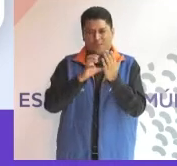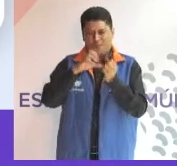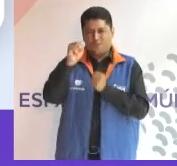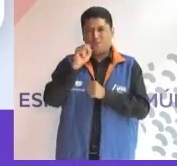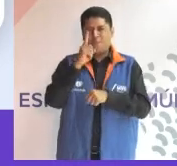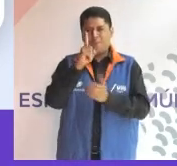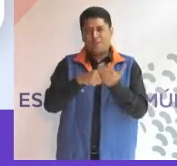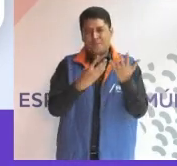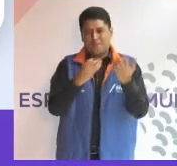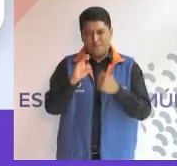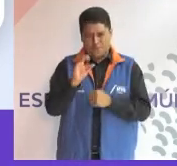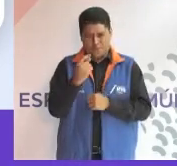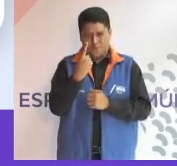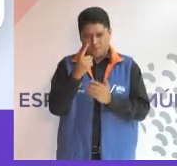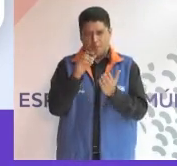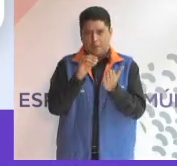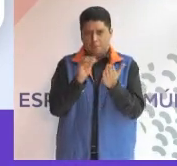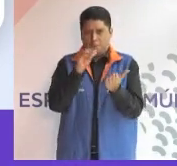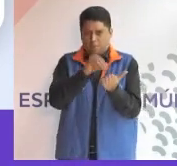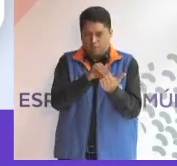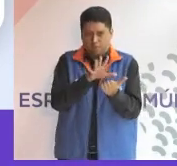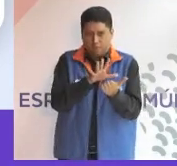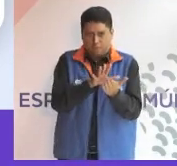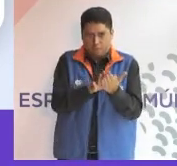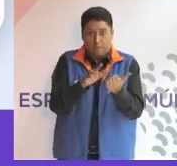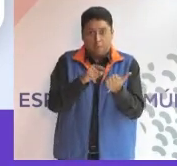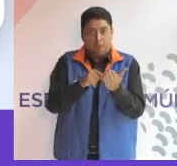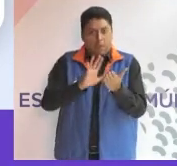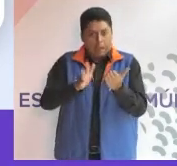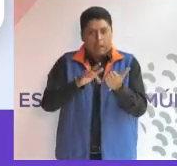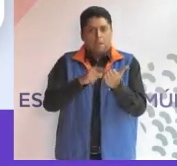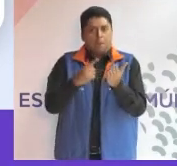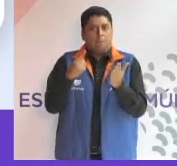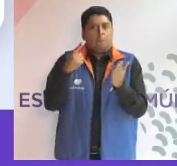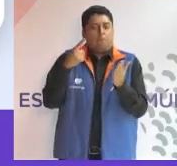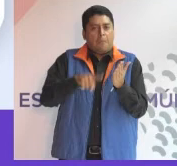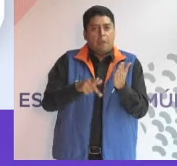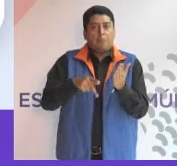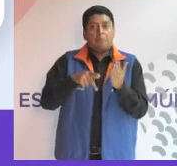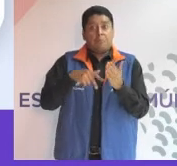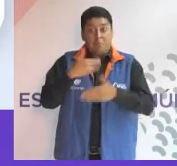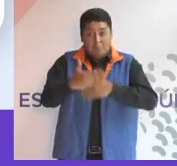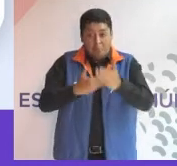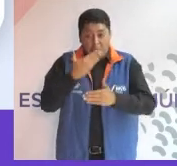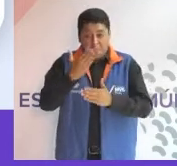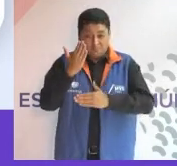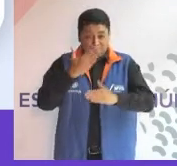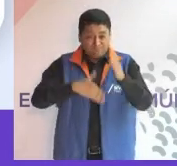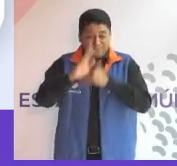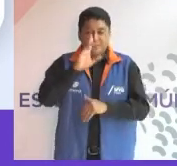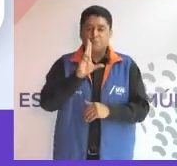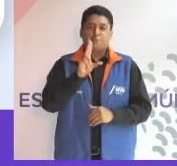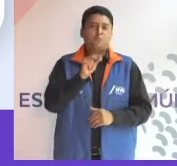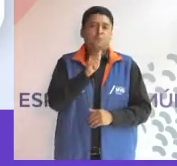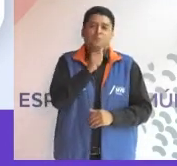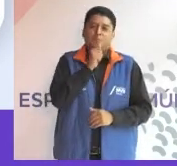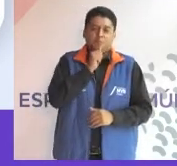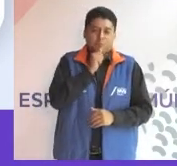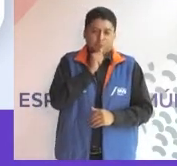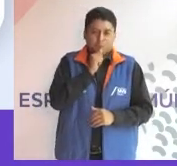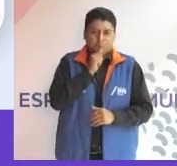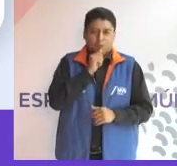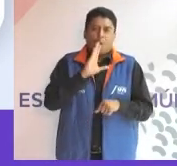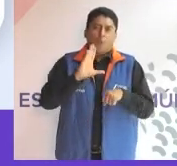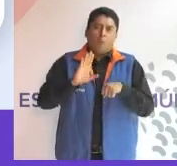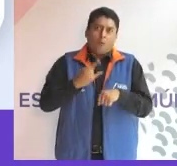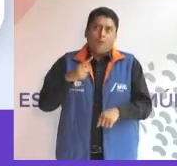pues, no ha tenido todo el éxito que quisiéramos, pero por razones políticas, que los políticos no quieren